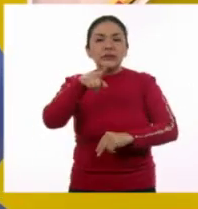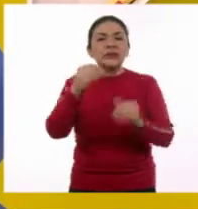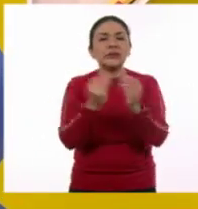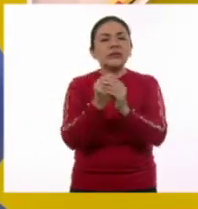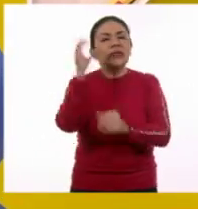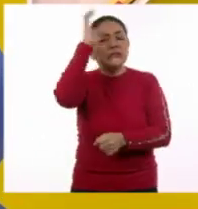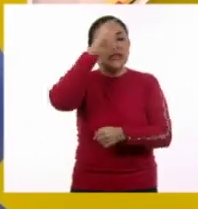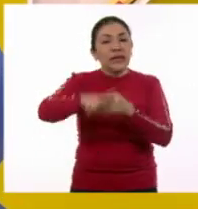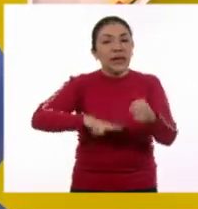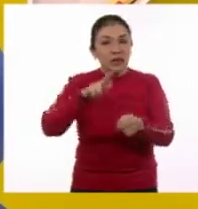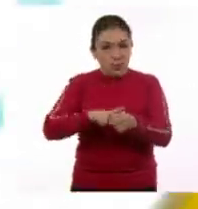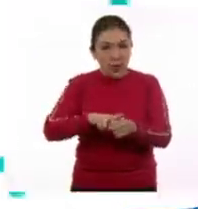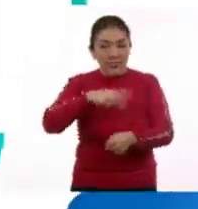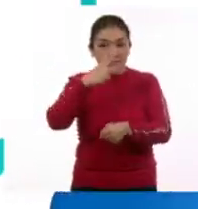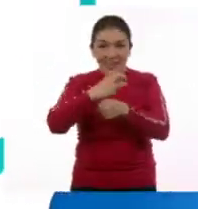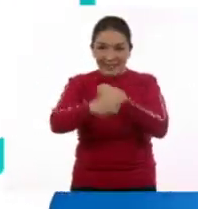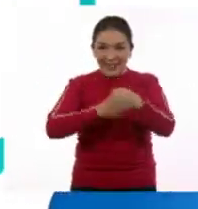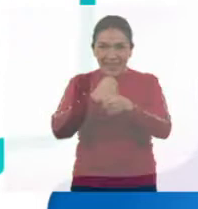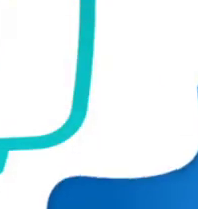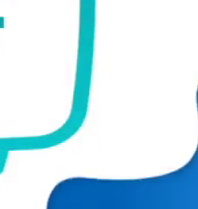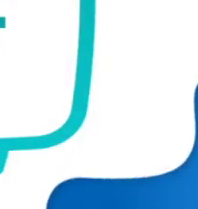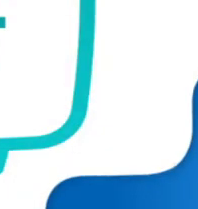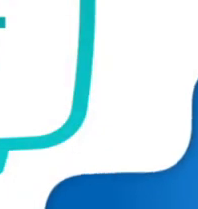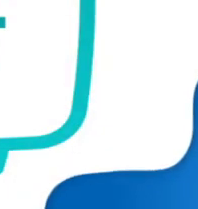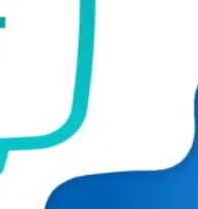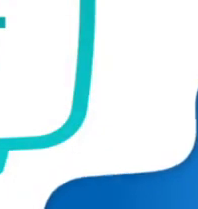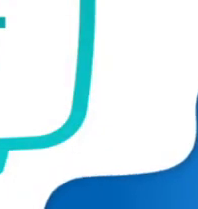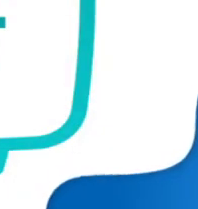ciencias naturales tercer grado